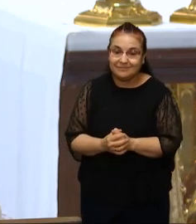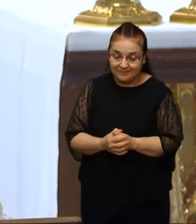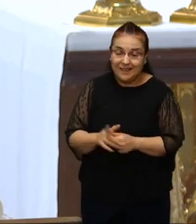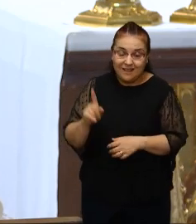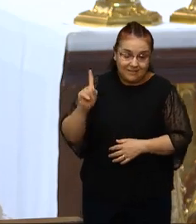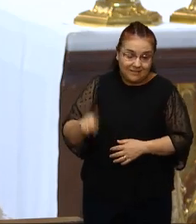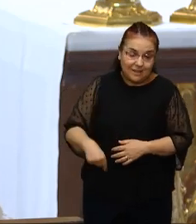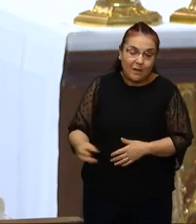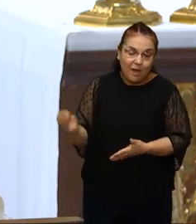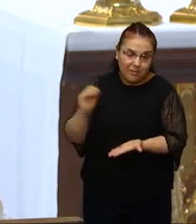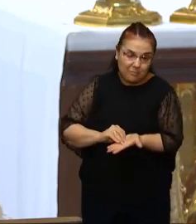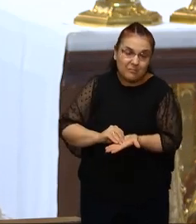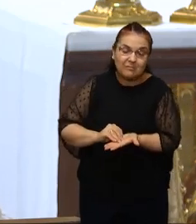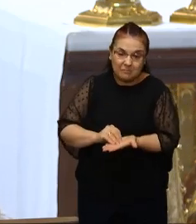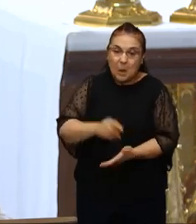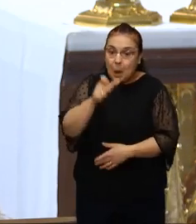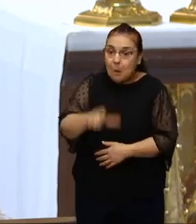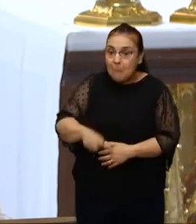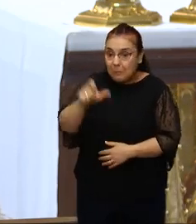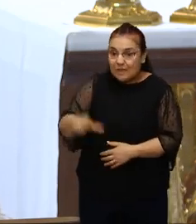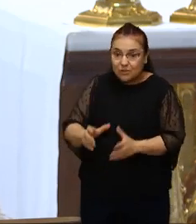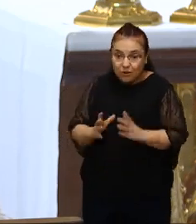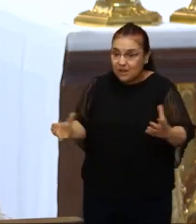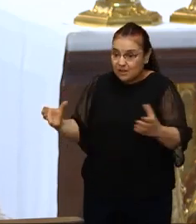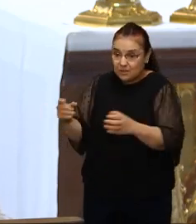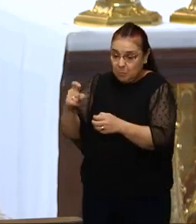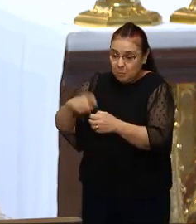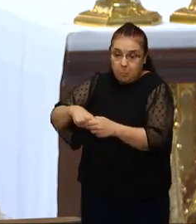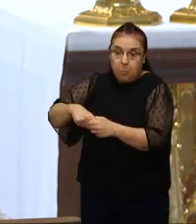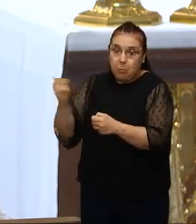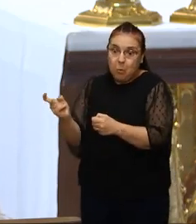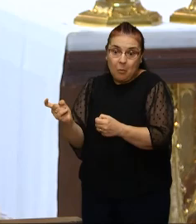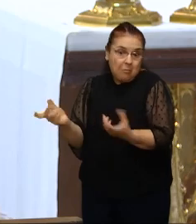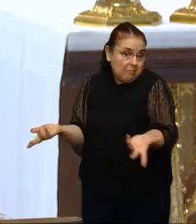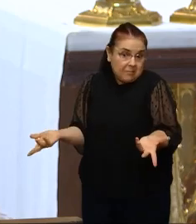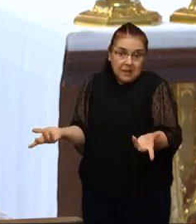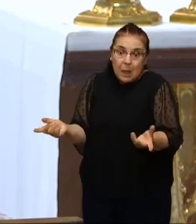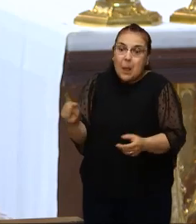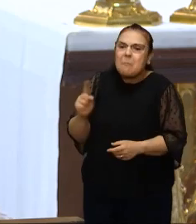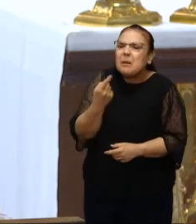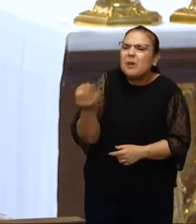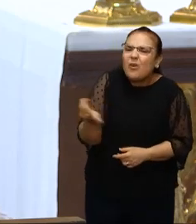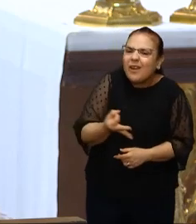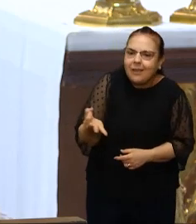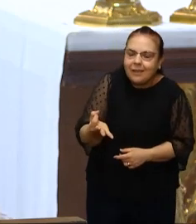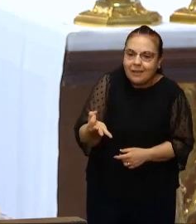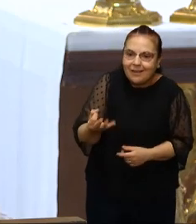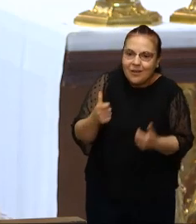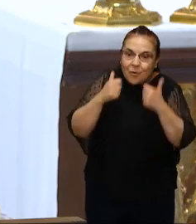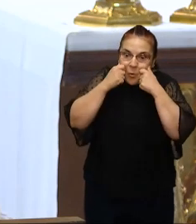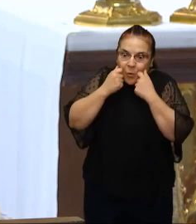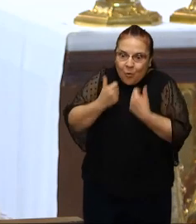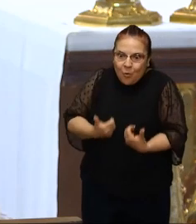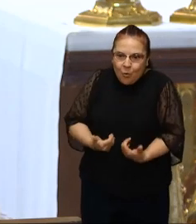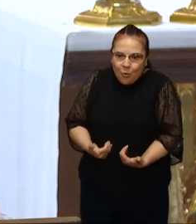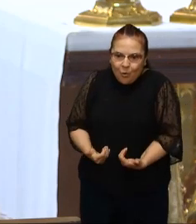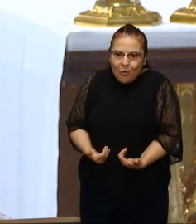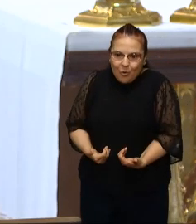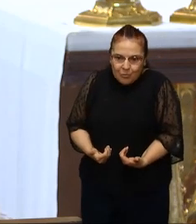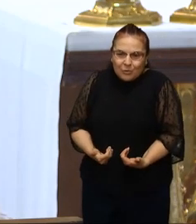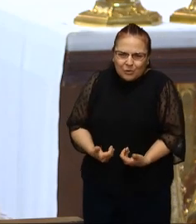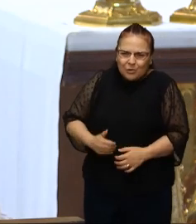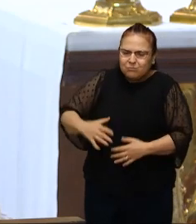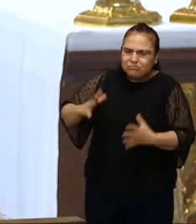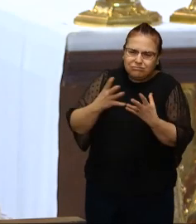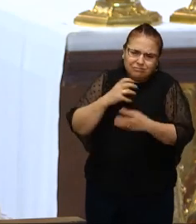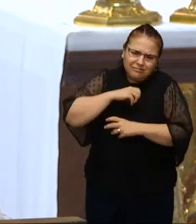incluso por medio de personas que no pertenecen al grupo. Lo primero es liberar al ser humano de aquello que lo destruye y hace